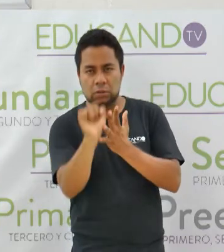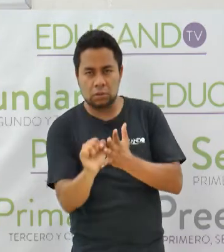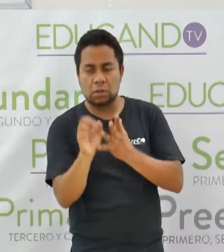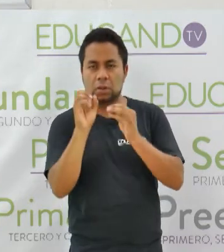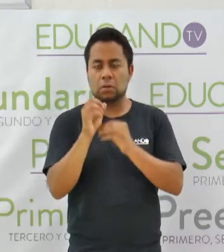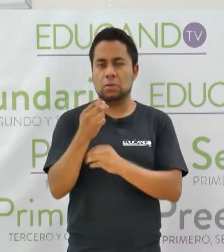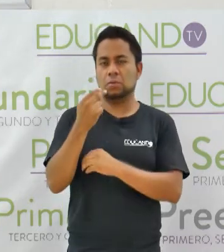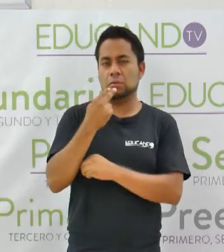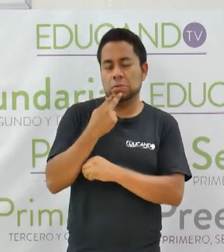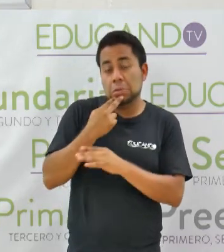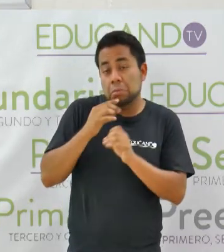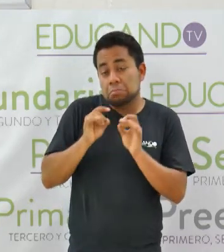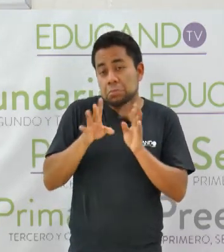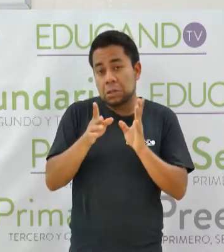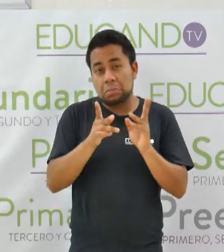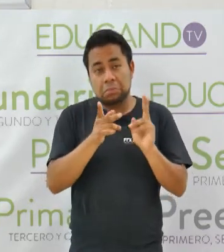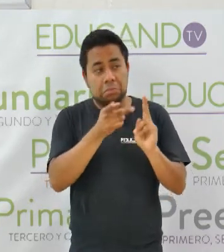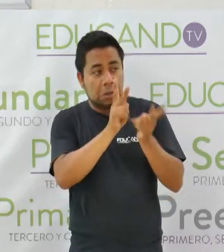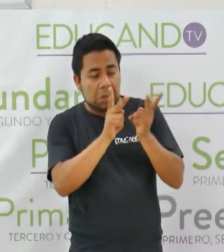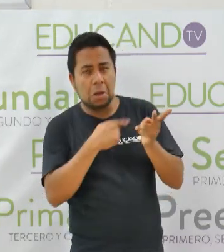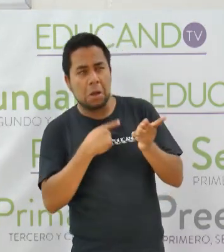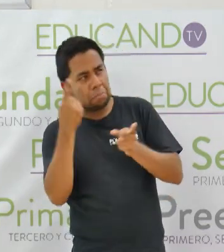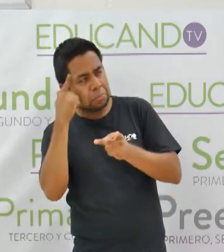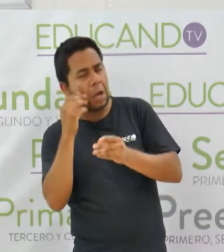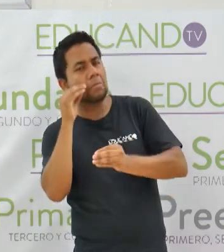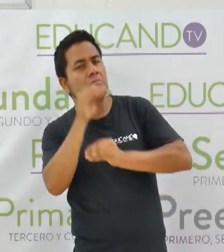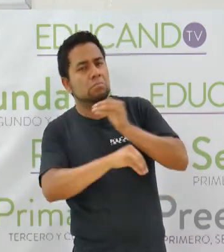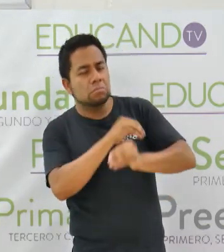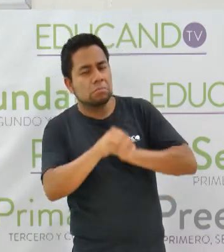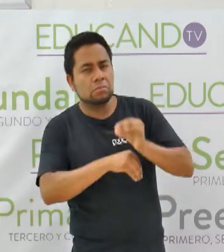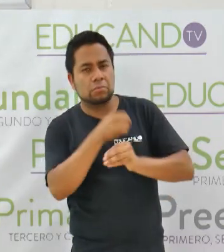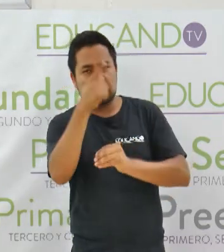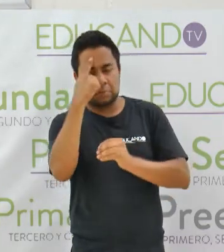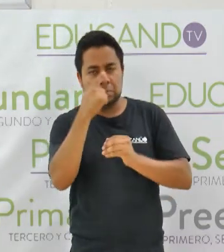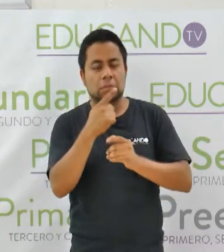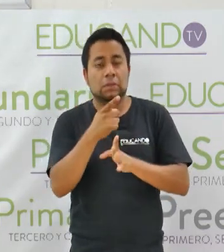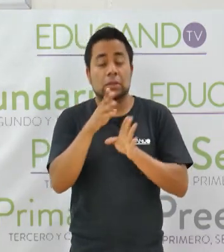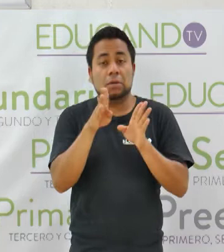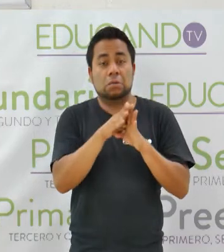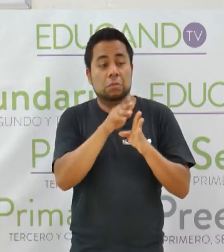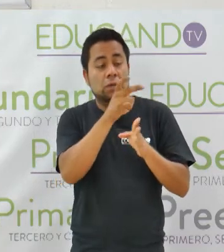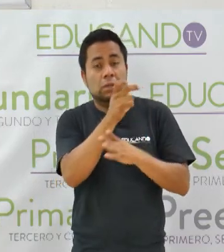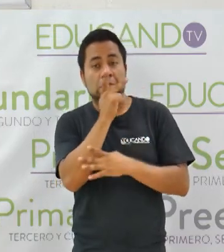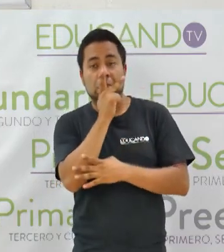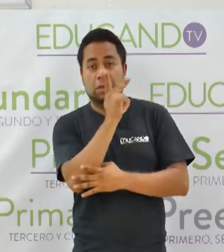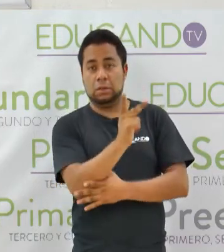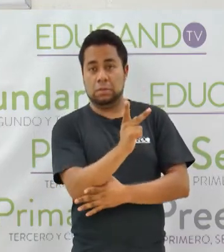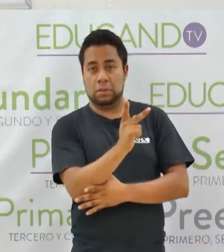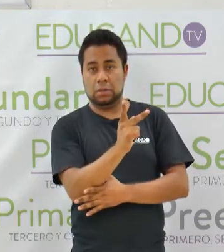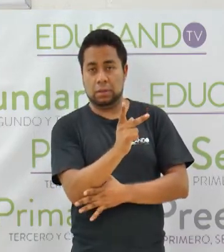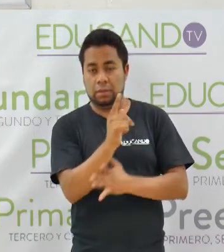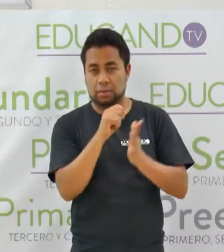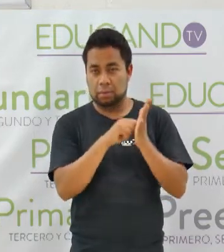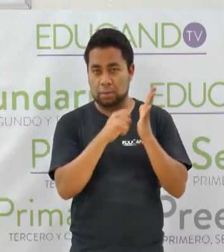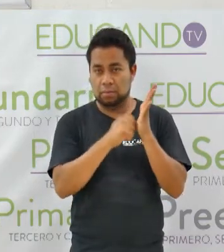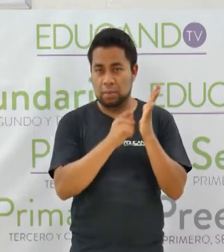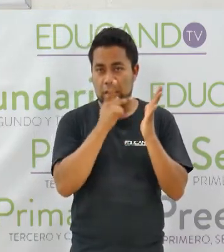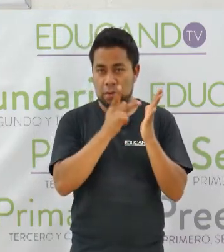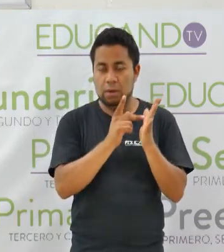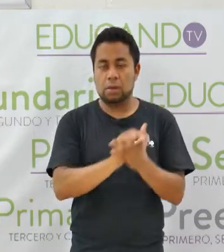sinónimos o a utilizarlas en alguna conversación que tengas y que hagas referencia a esta palabra. ¿Bien?